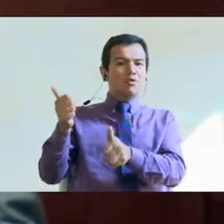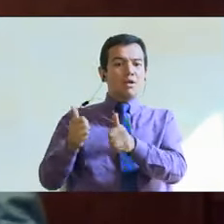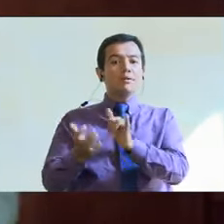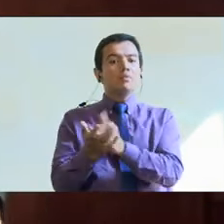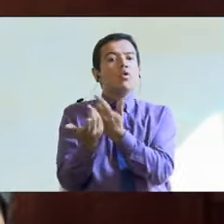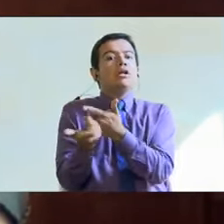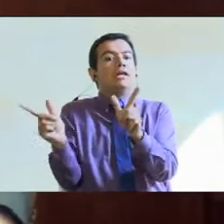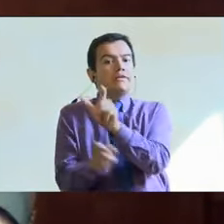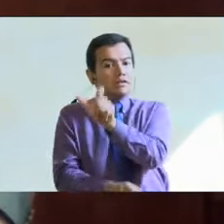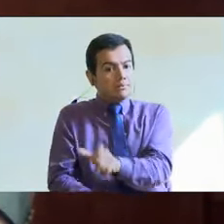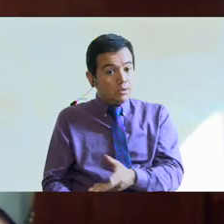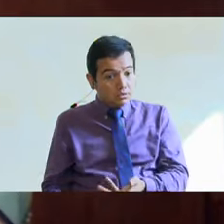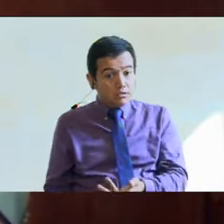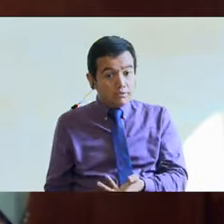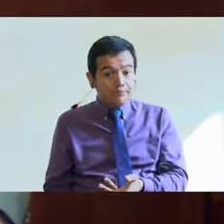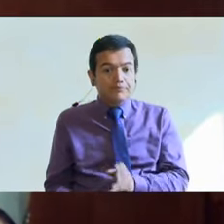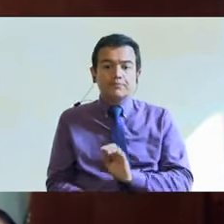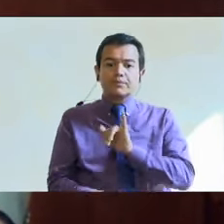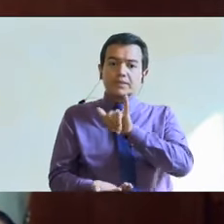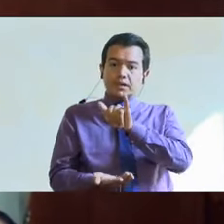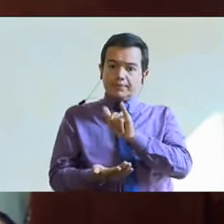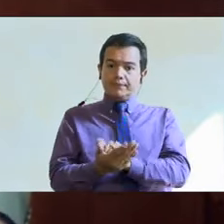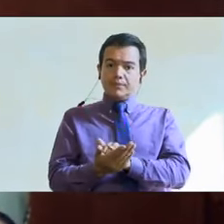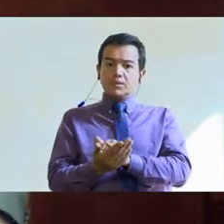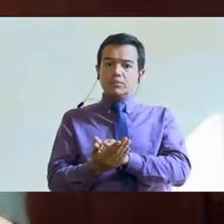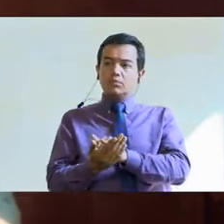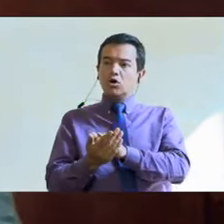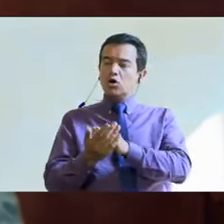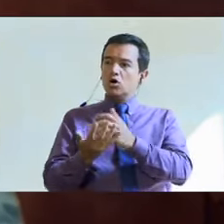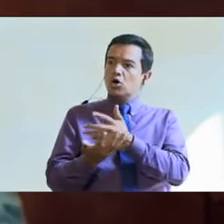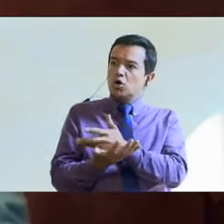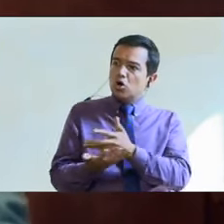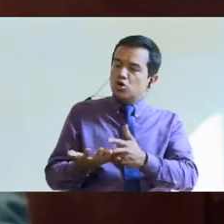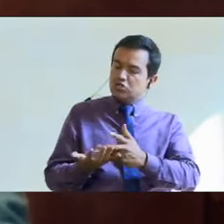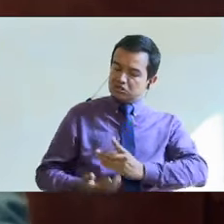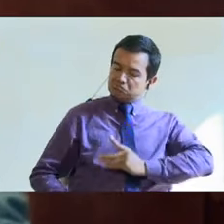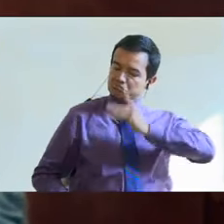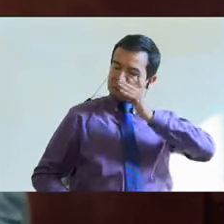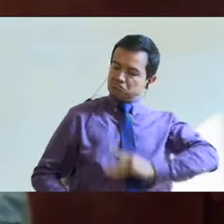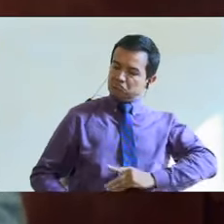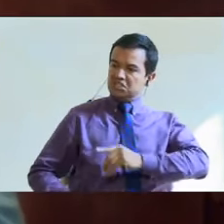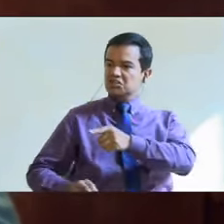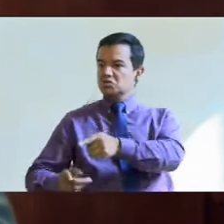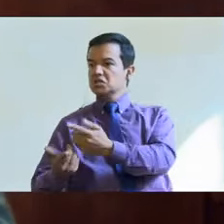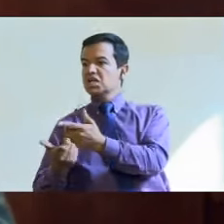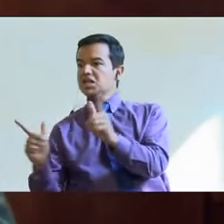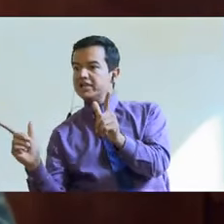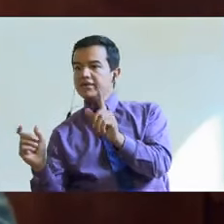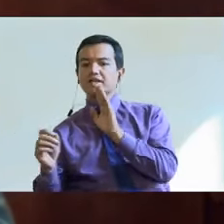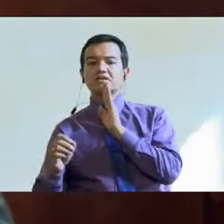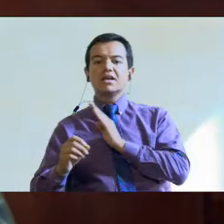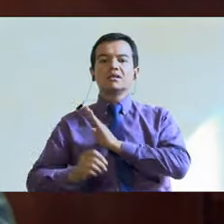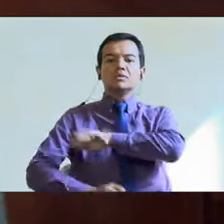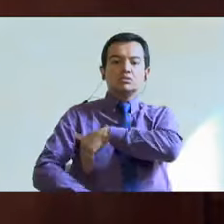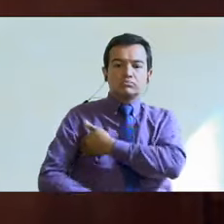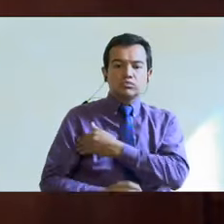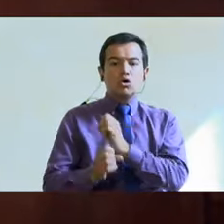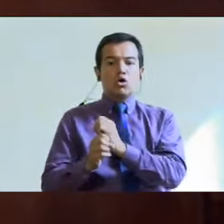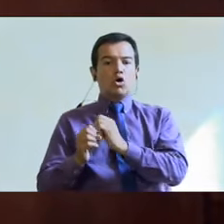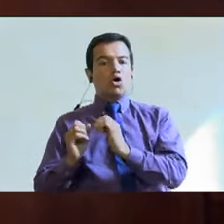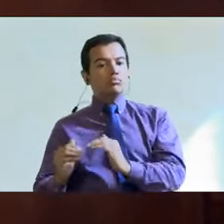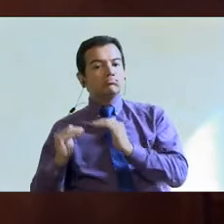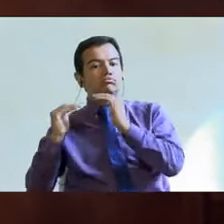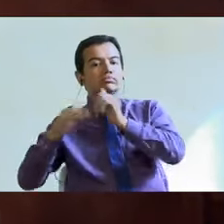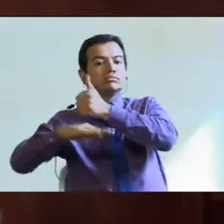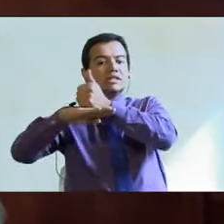persona haber concentrado el poder de decidir la libertad de un alto funcionario del estado